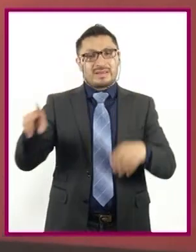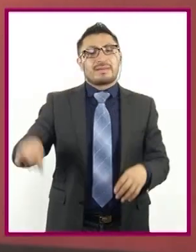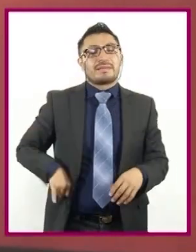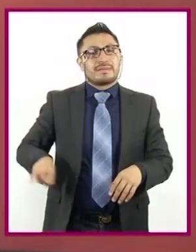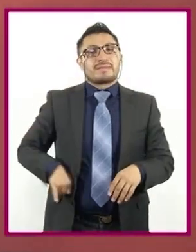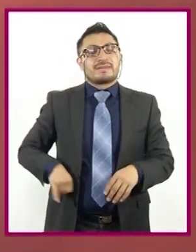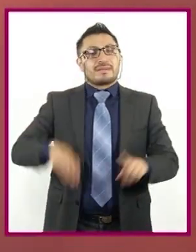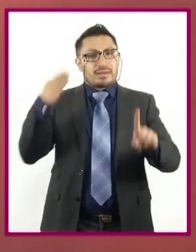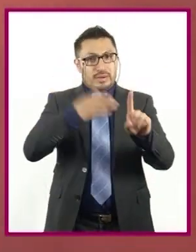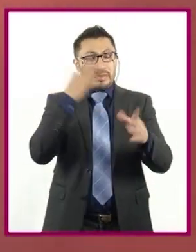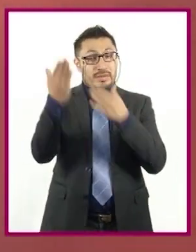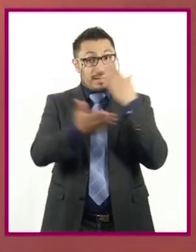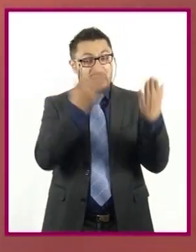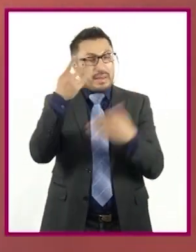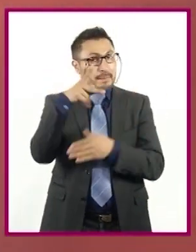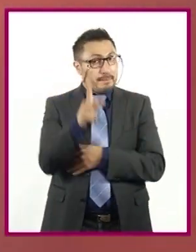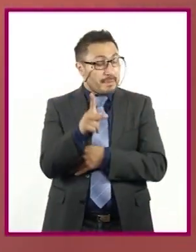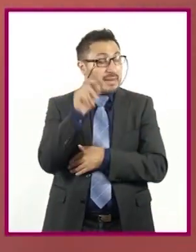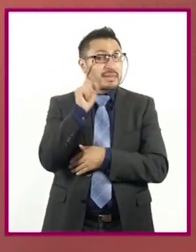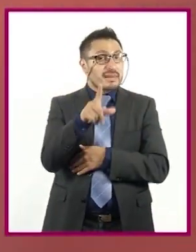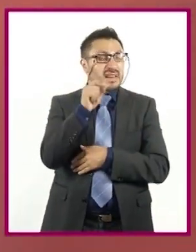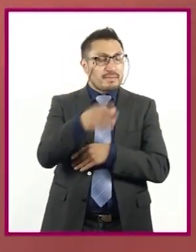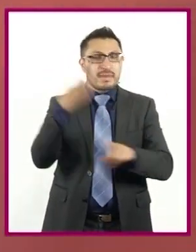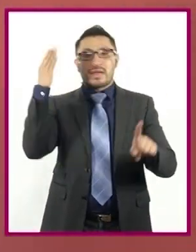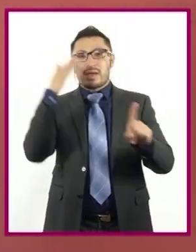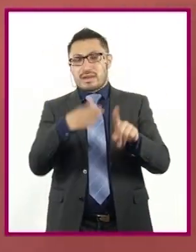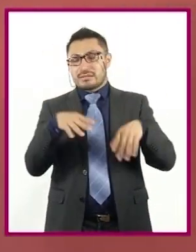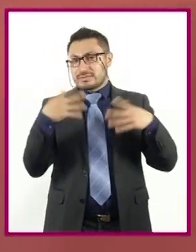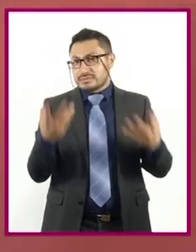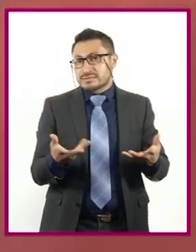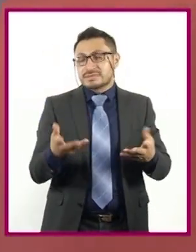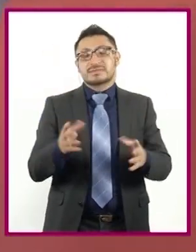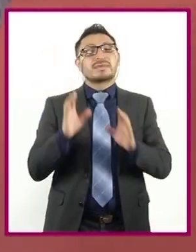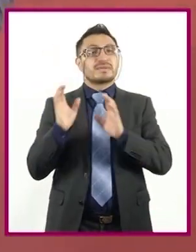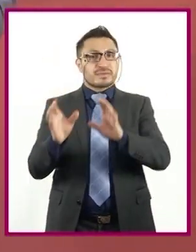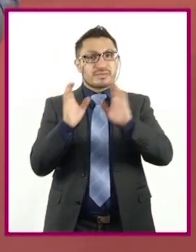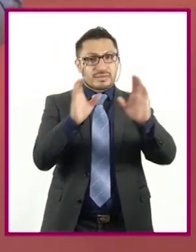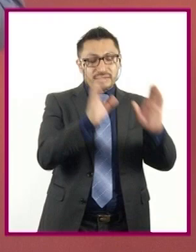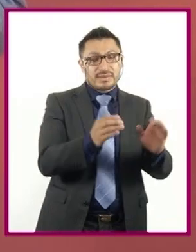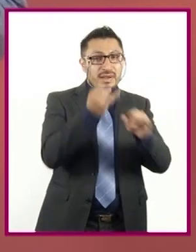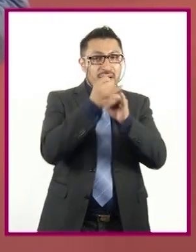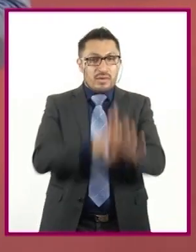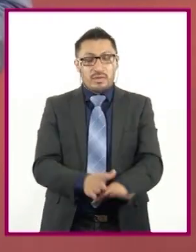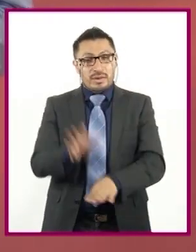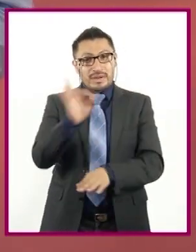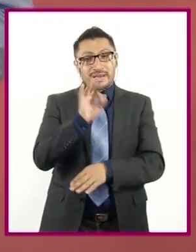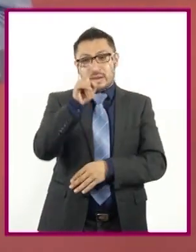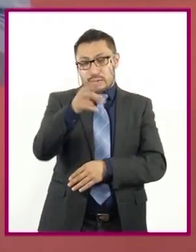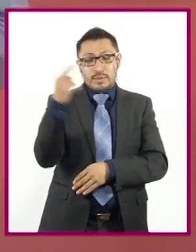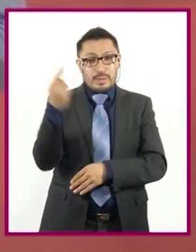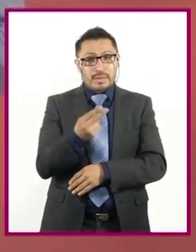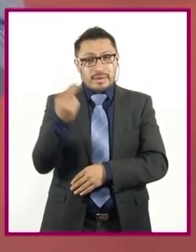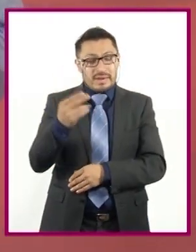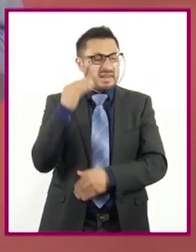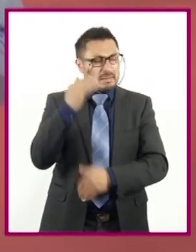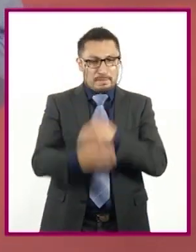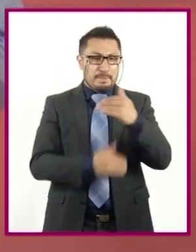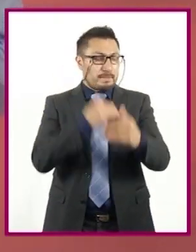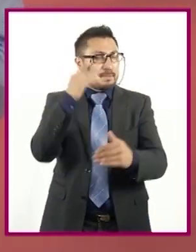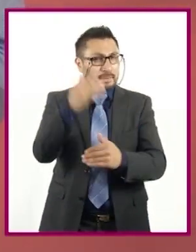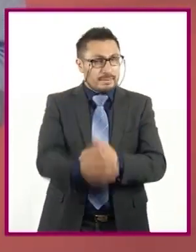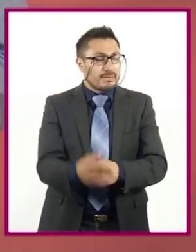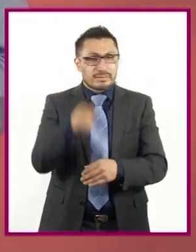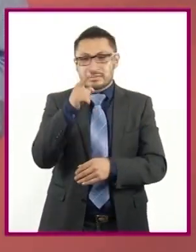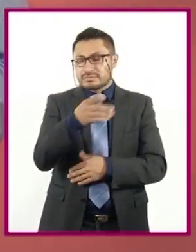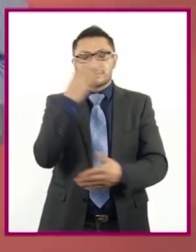fines de estudio, pero además con el propósito de conservar información que puedan llegar a necesitar en cierto momento de